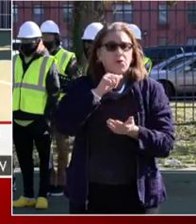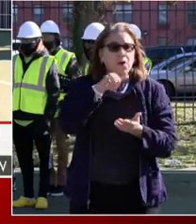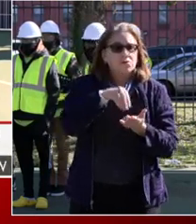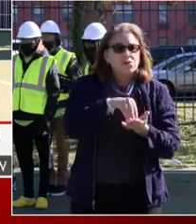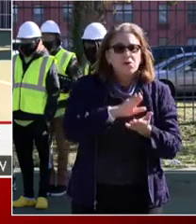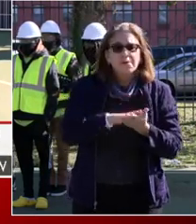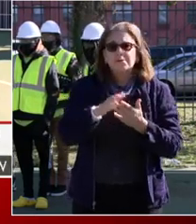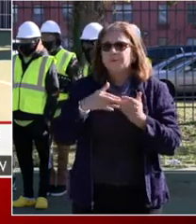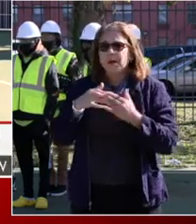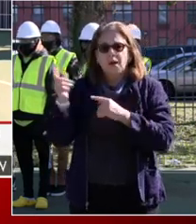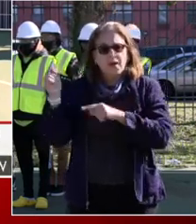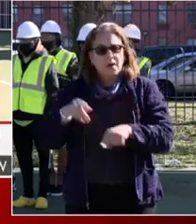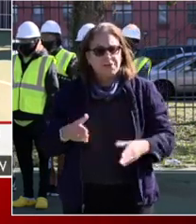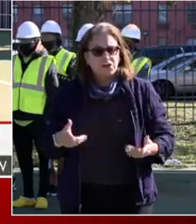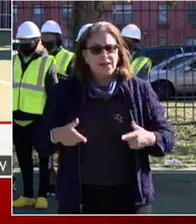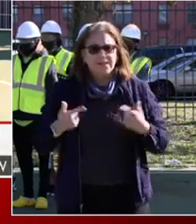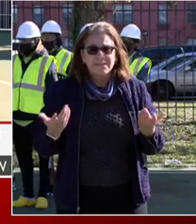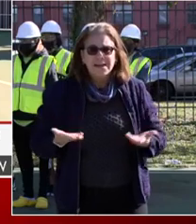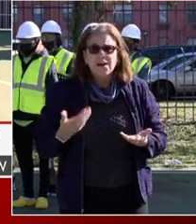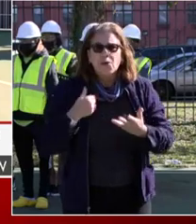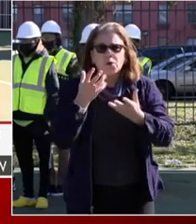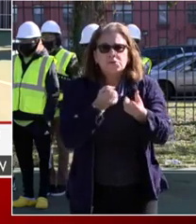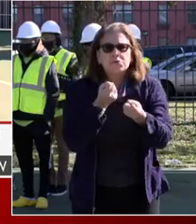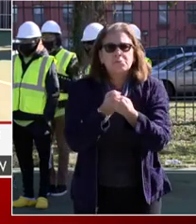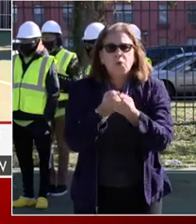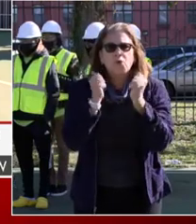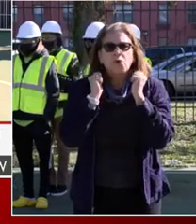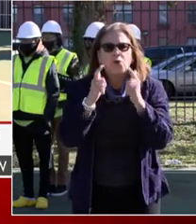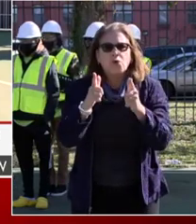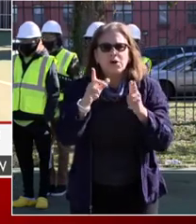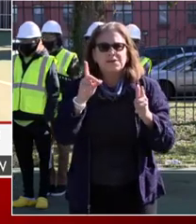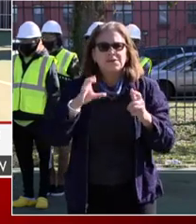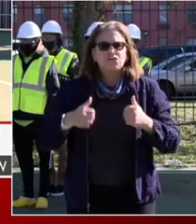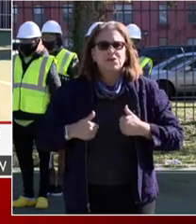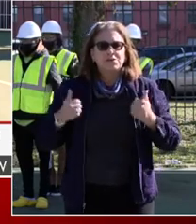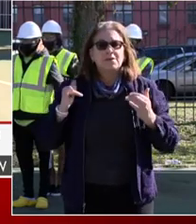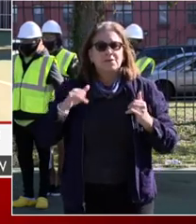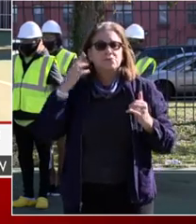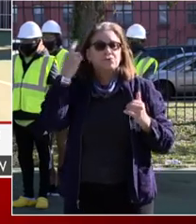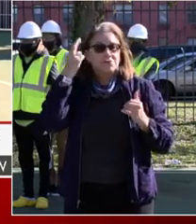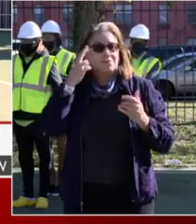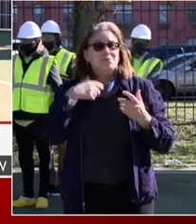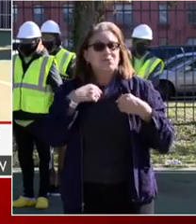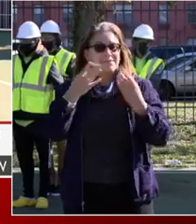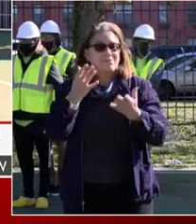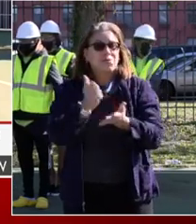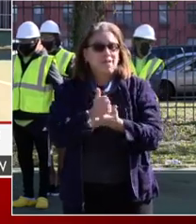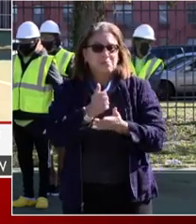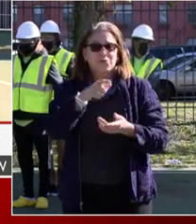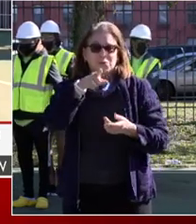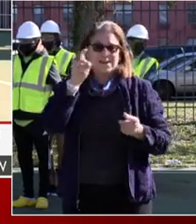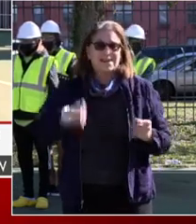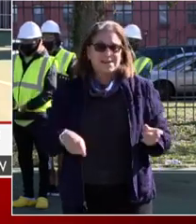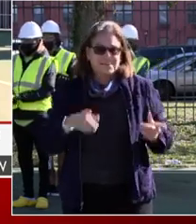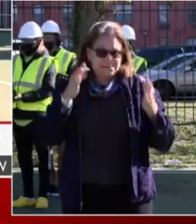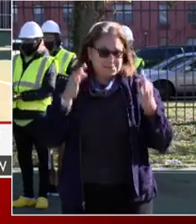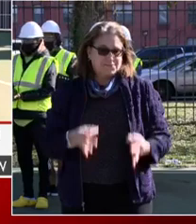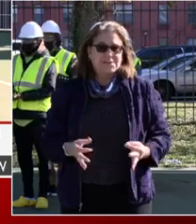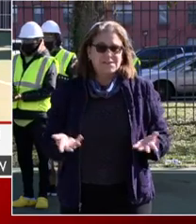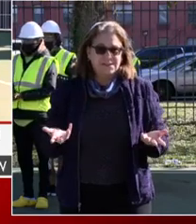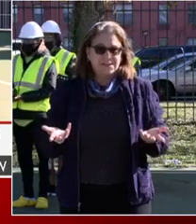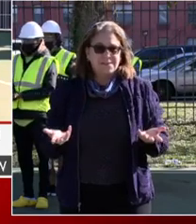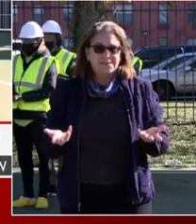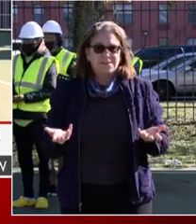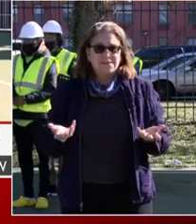considerar como ciudadanos de aquí de Washington, D.C., y le vamos a dar la ayuda que ustedes necesitan. La importancia de esto es que